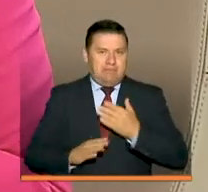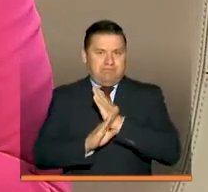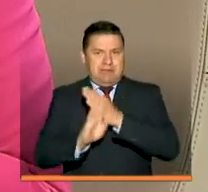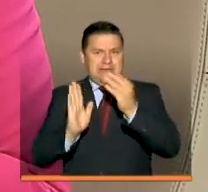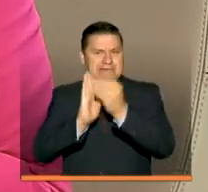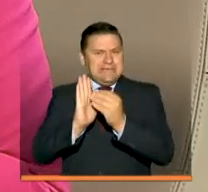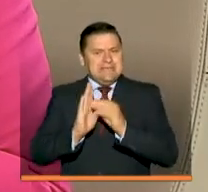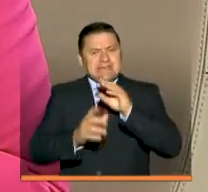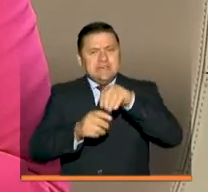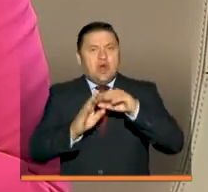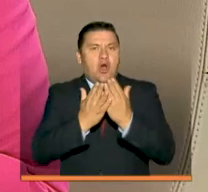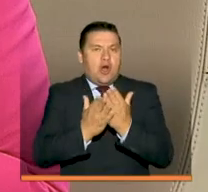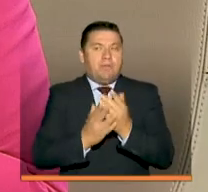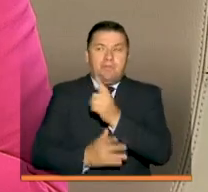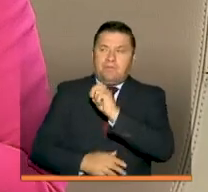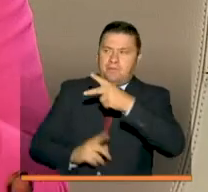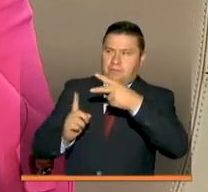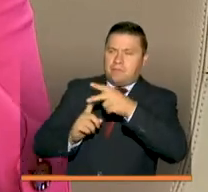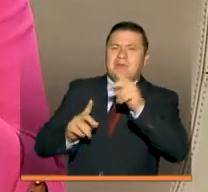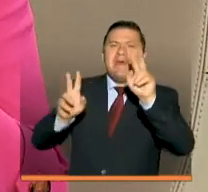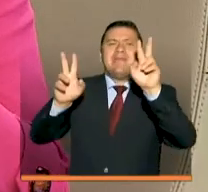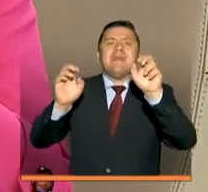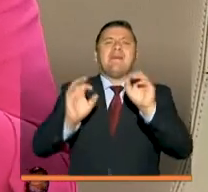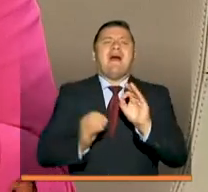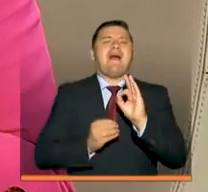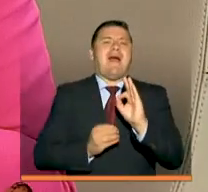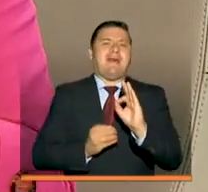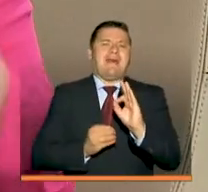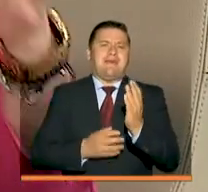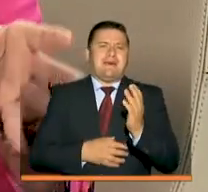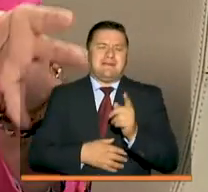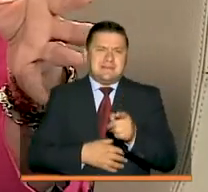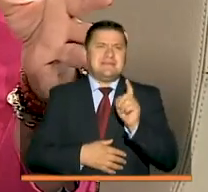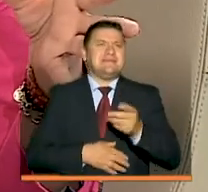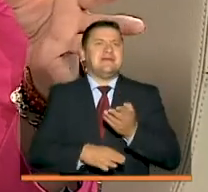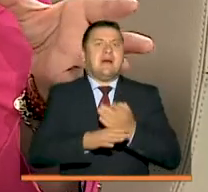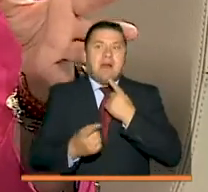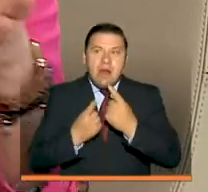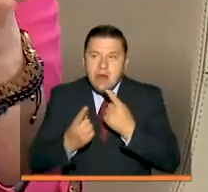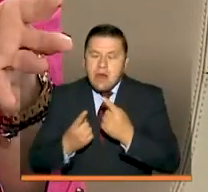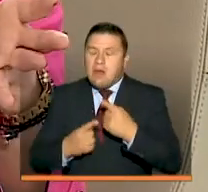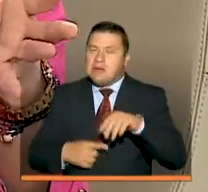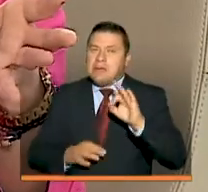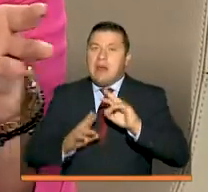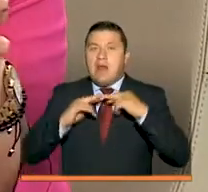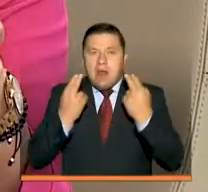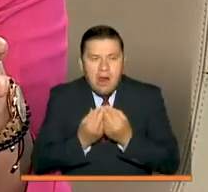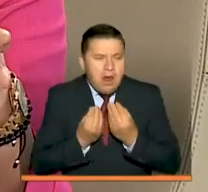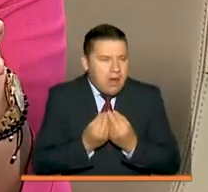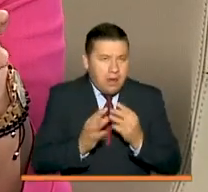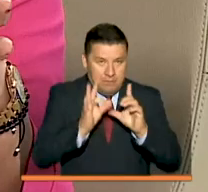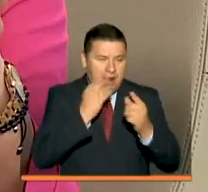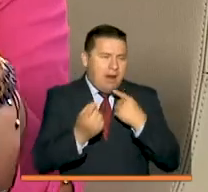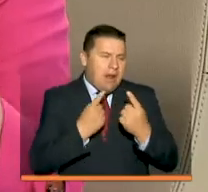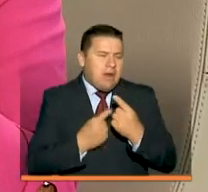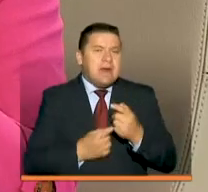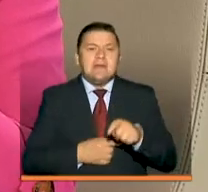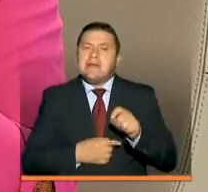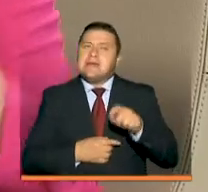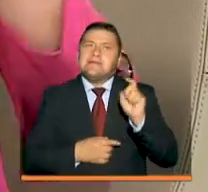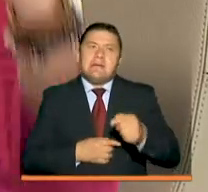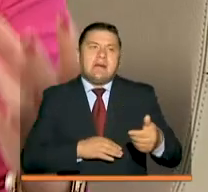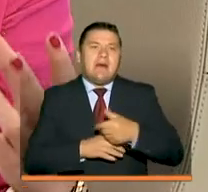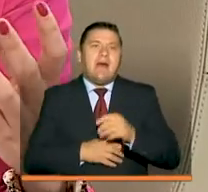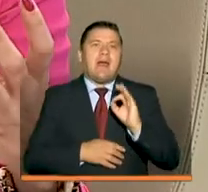segundo tema, presidente, que usted introducía es el tema de calidad. Miren que en todos los diálogos que hacemos o en las preguntas que nos hacen de alternancia,